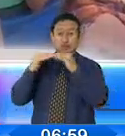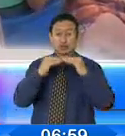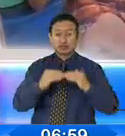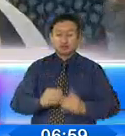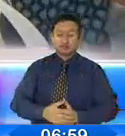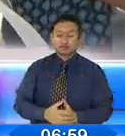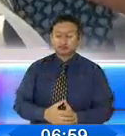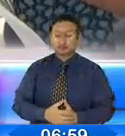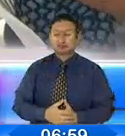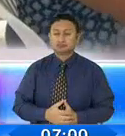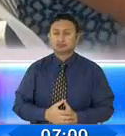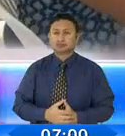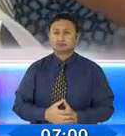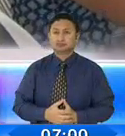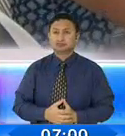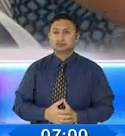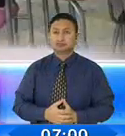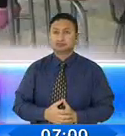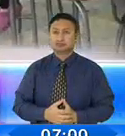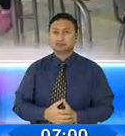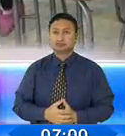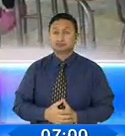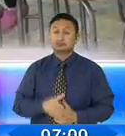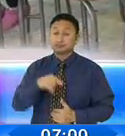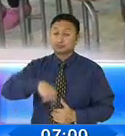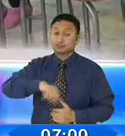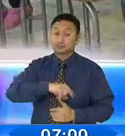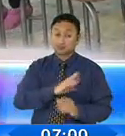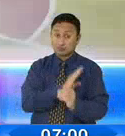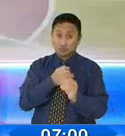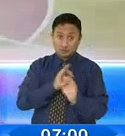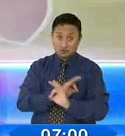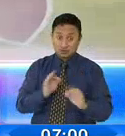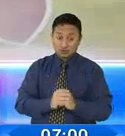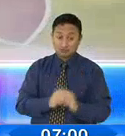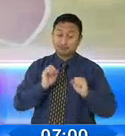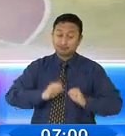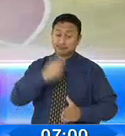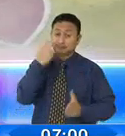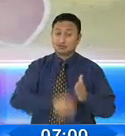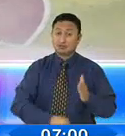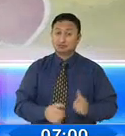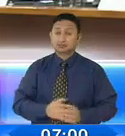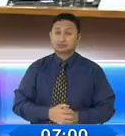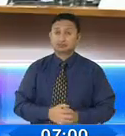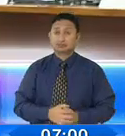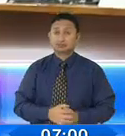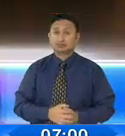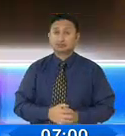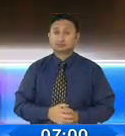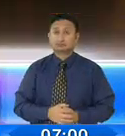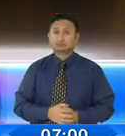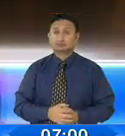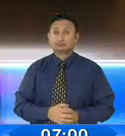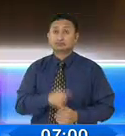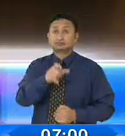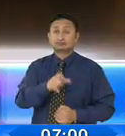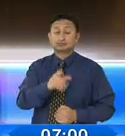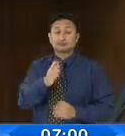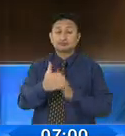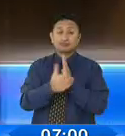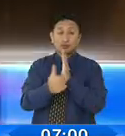en las jornadas de capacitaciones. Caso contrario, se establecen sanciones. Quienes no asistan a las